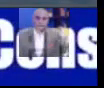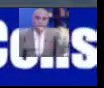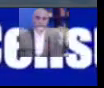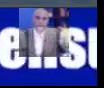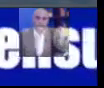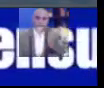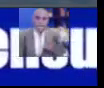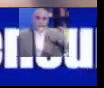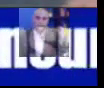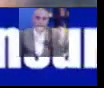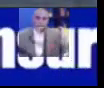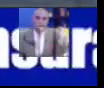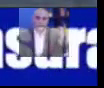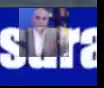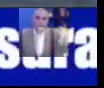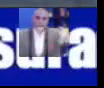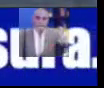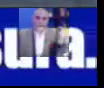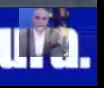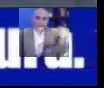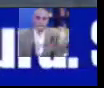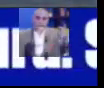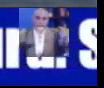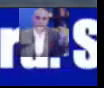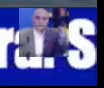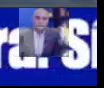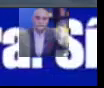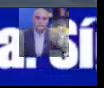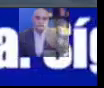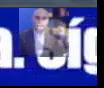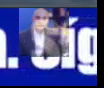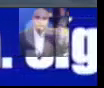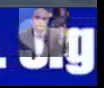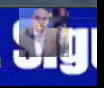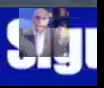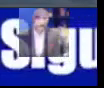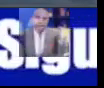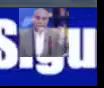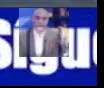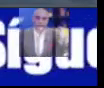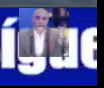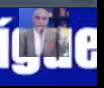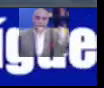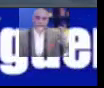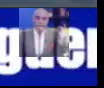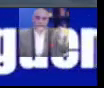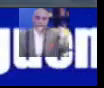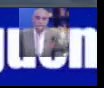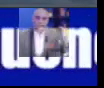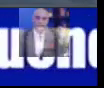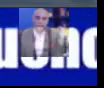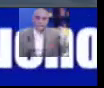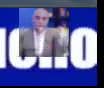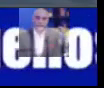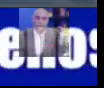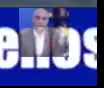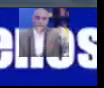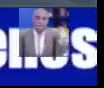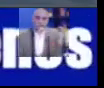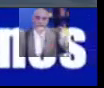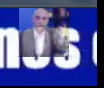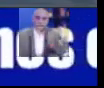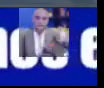último punto de los que yo destacaría, claro, la creación de la legislación única en materia